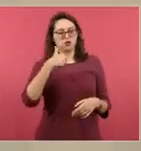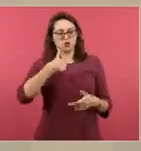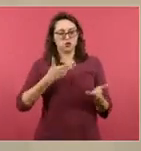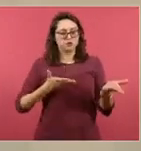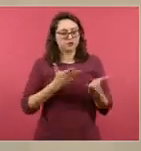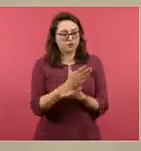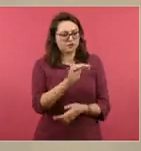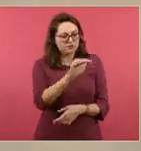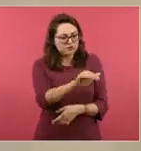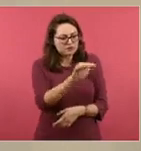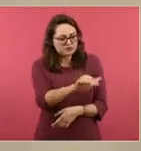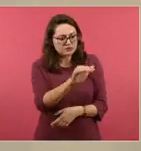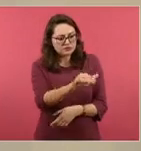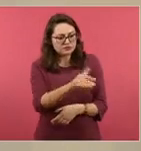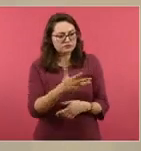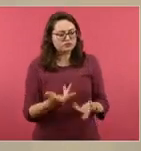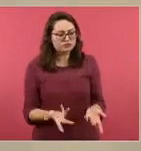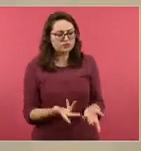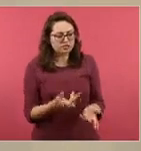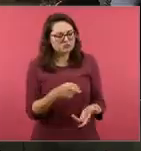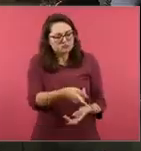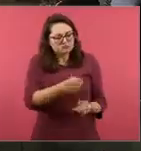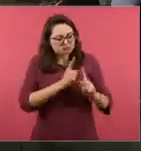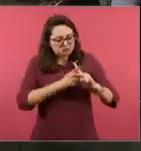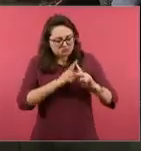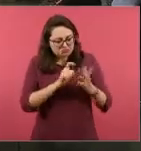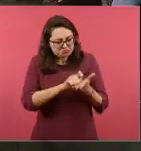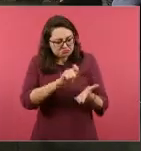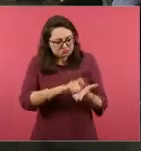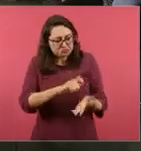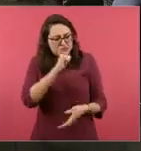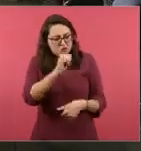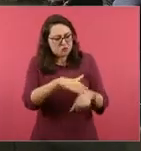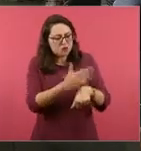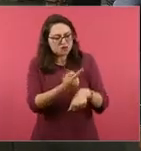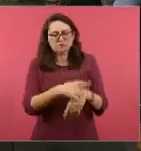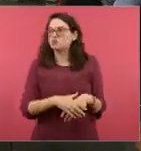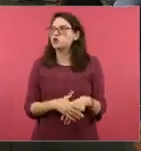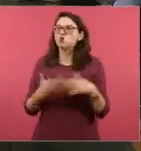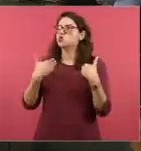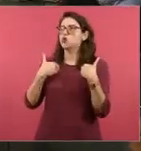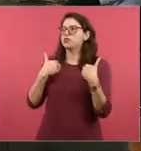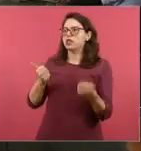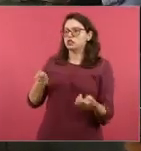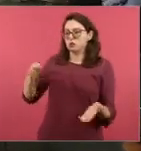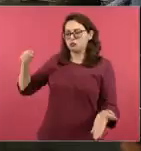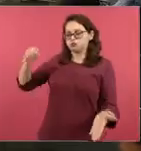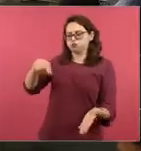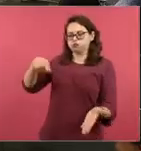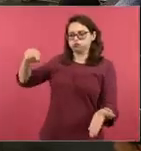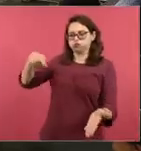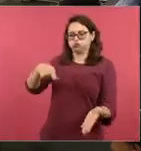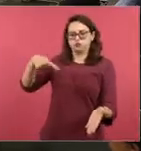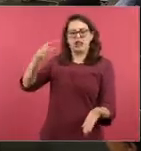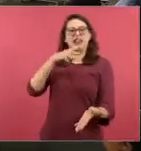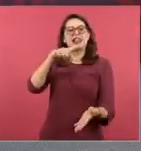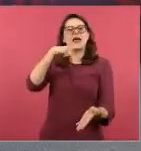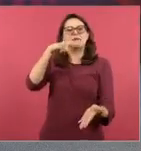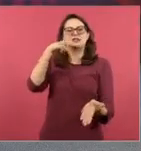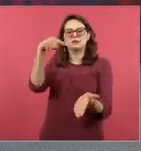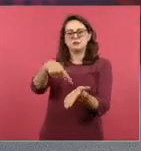Es que no entiendo esto, y me señala con su lápiz. Y yo digo, ¿pero qué me estás diciendo? Yo no entendía qué me estaba